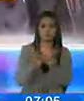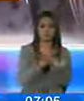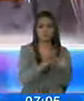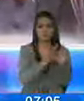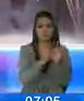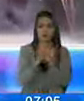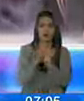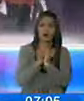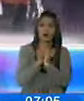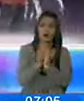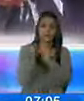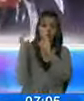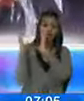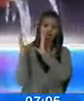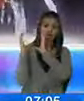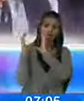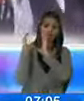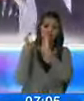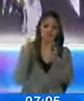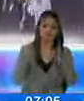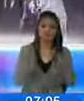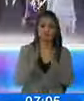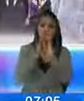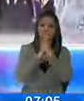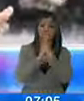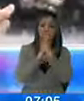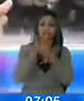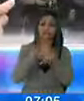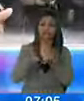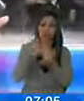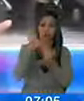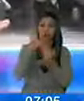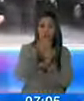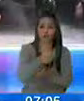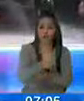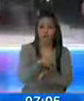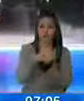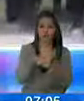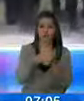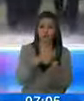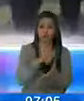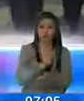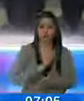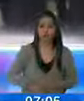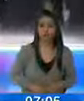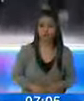que los llevaron en hombros a la capilla ardiente levantada en el colegio donde hilaban sus futuros.